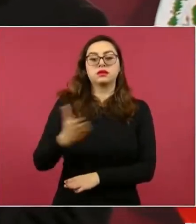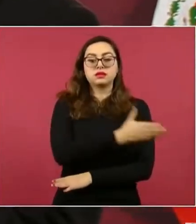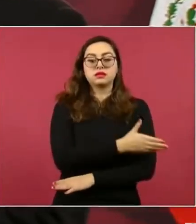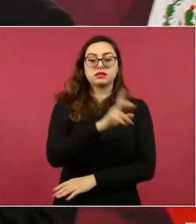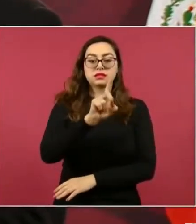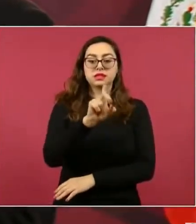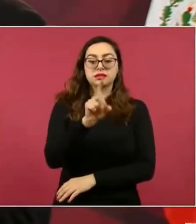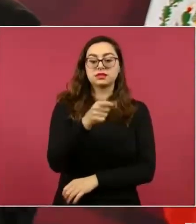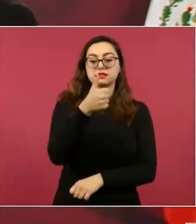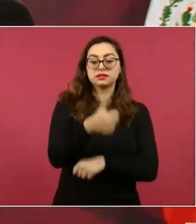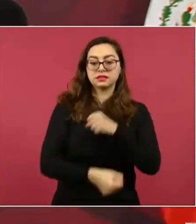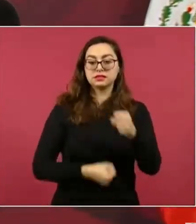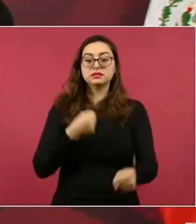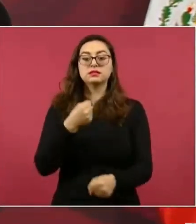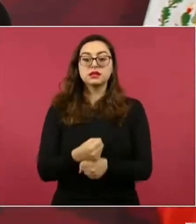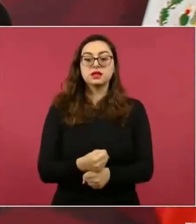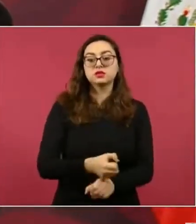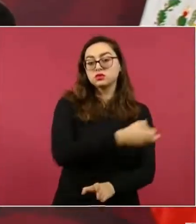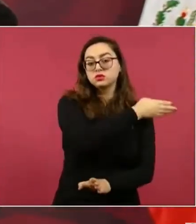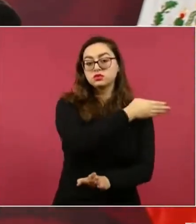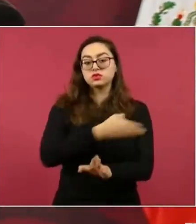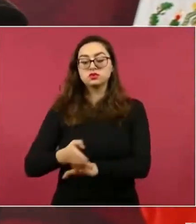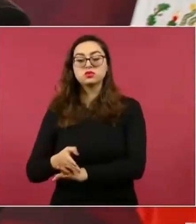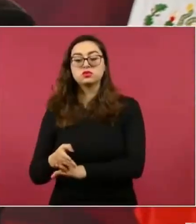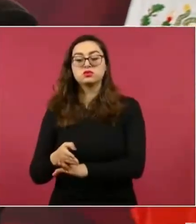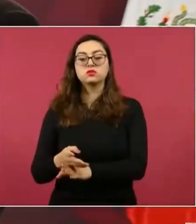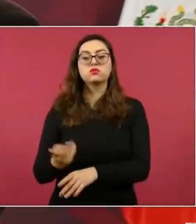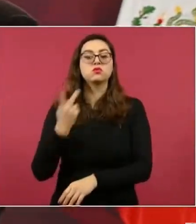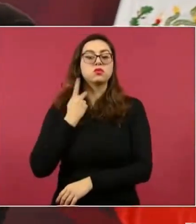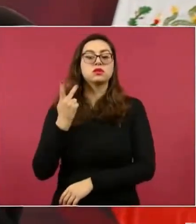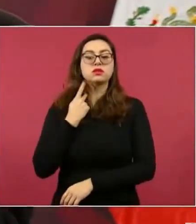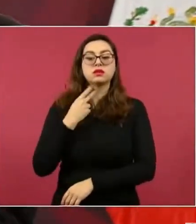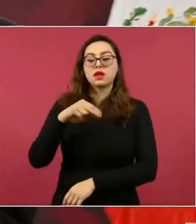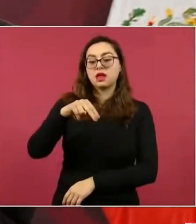36 años de política neoliberal